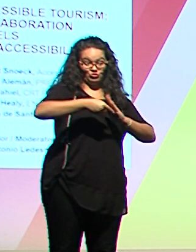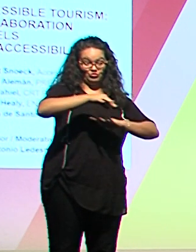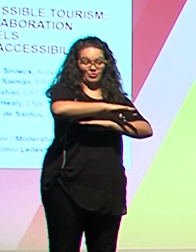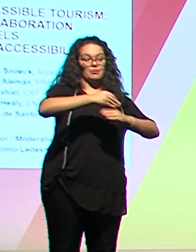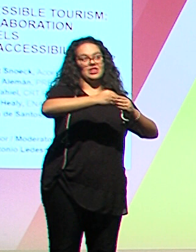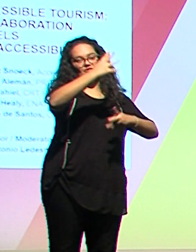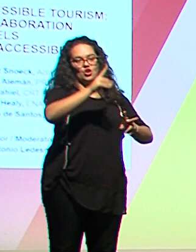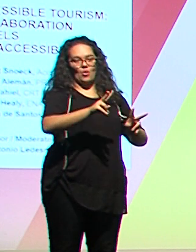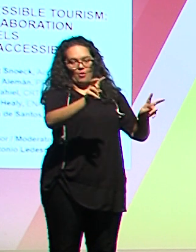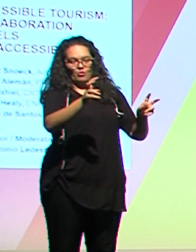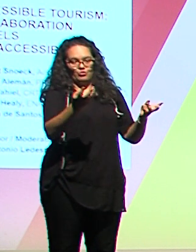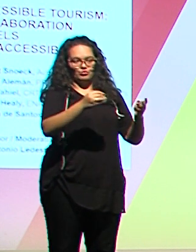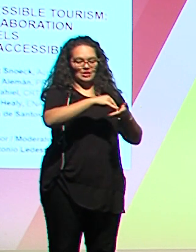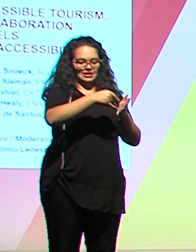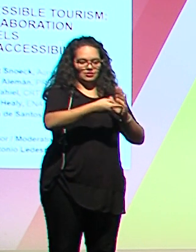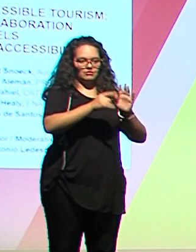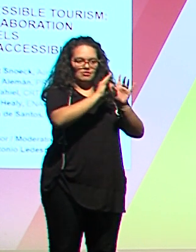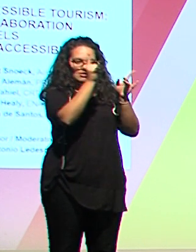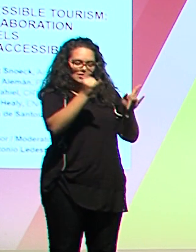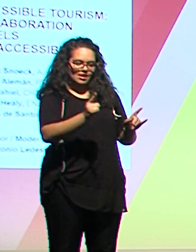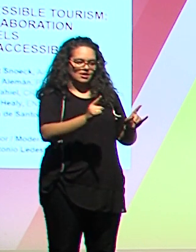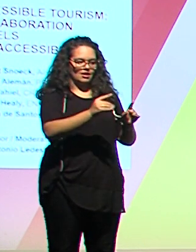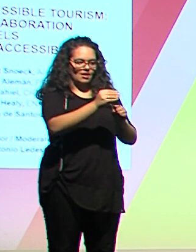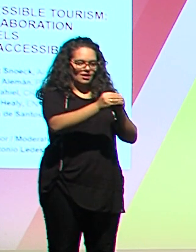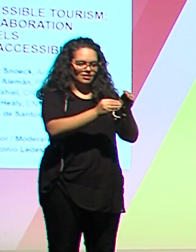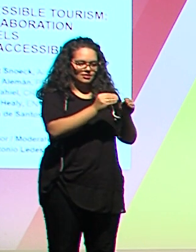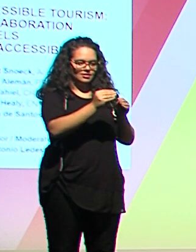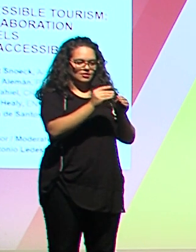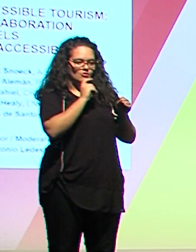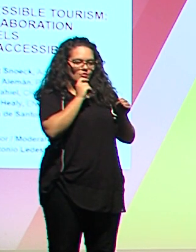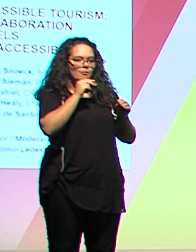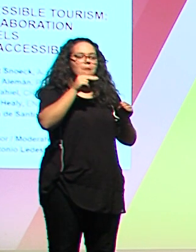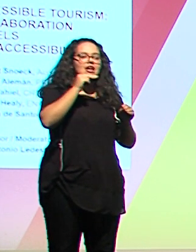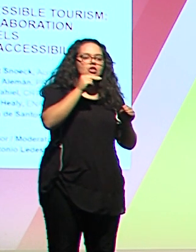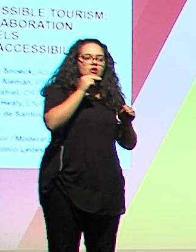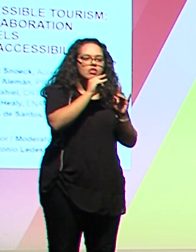edificio nuevo, es un arquitecto el que lo diseña. Es un arquitecto el que diseña el cuarto de baño.